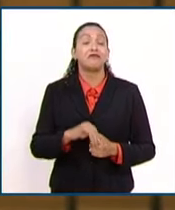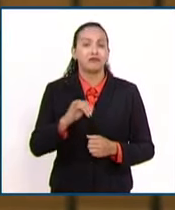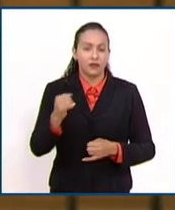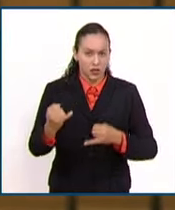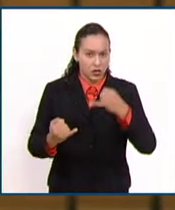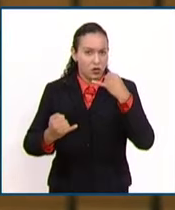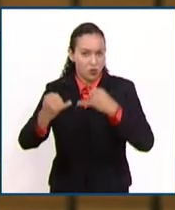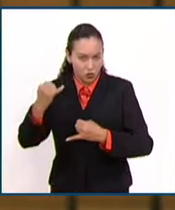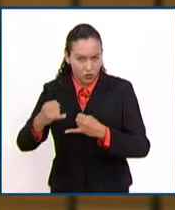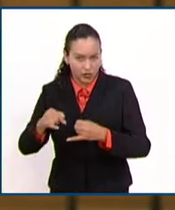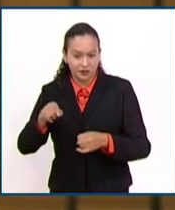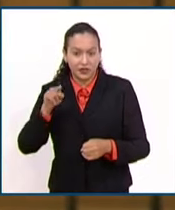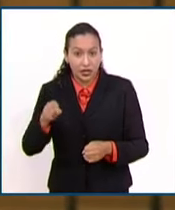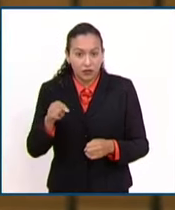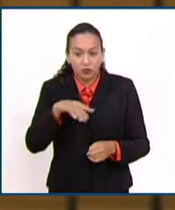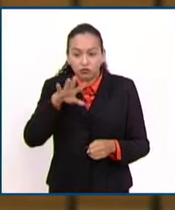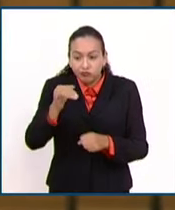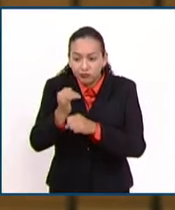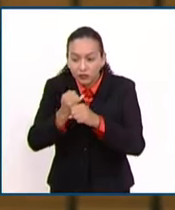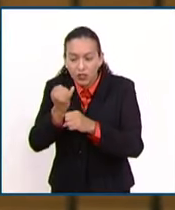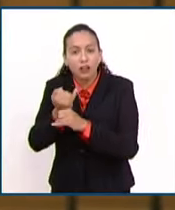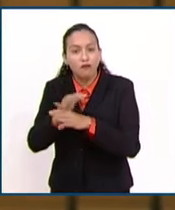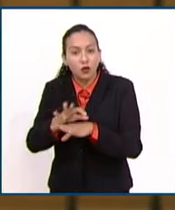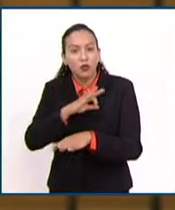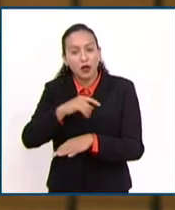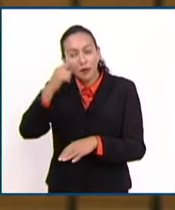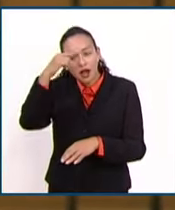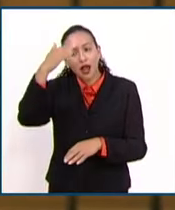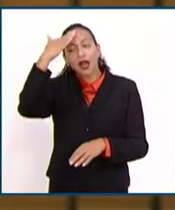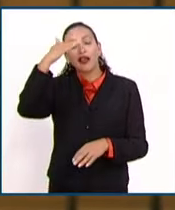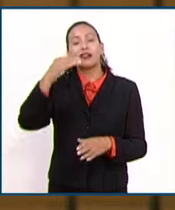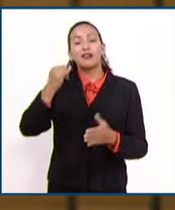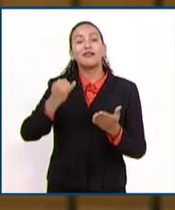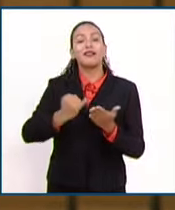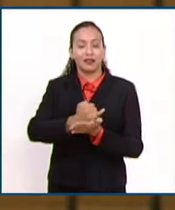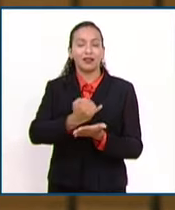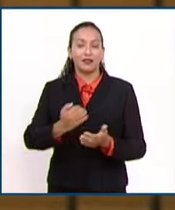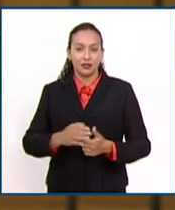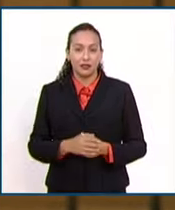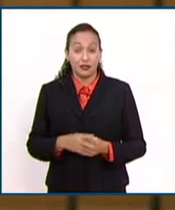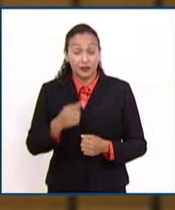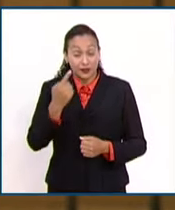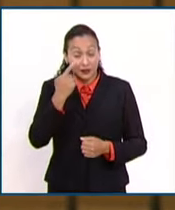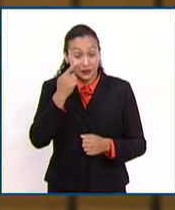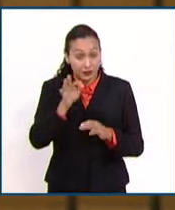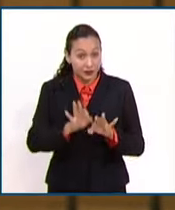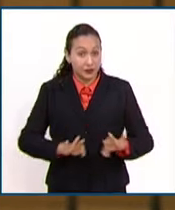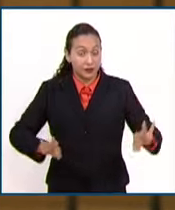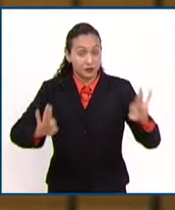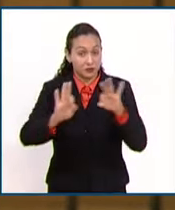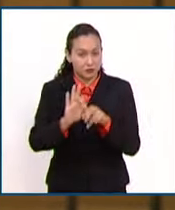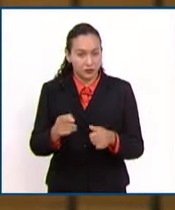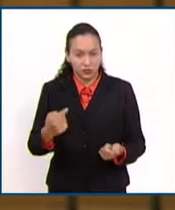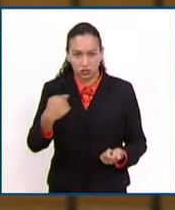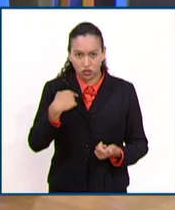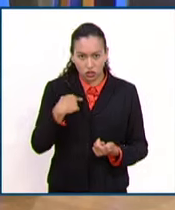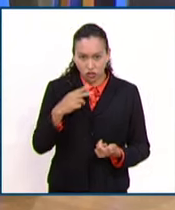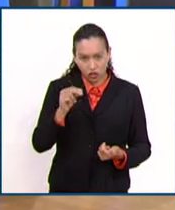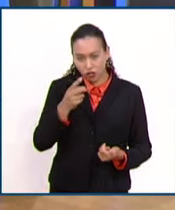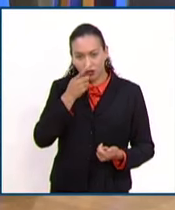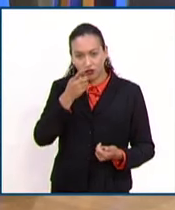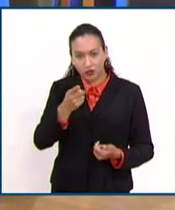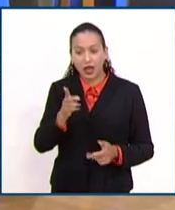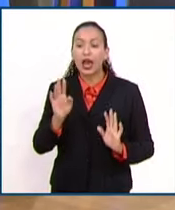de cualquier información para la resolución del asunto. Ojo, y esto sí es muy importante, yo no estoy